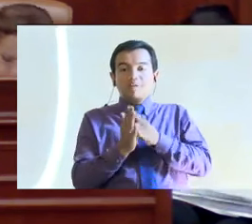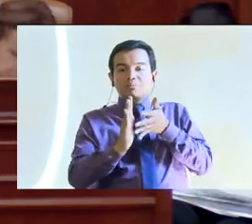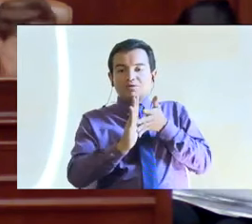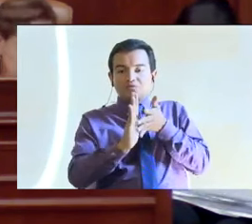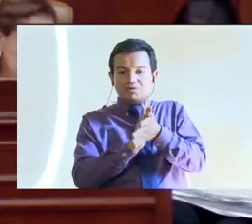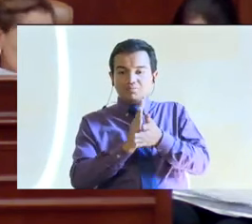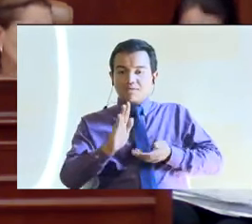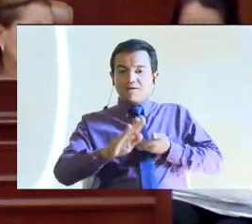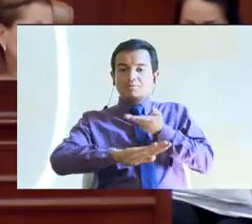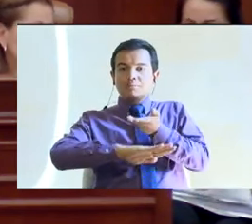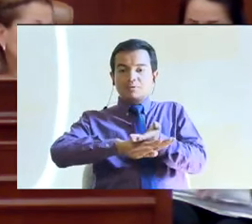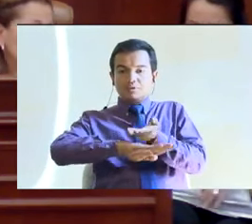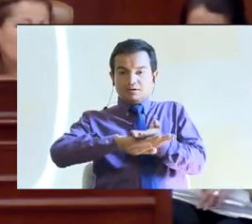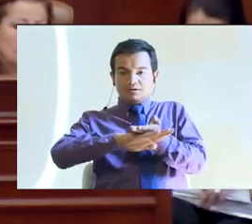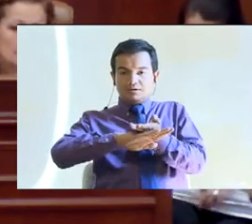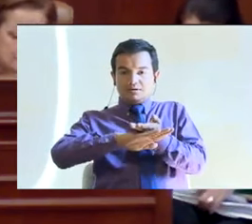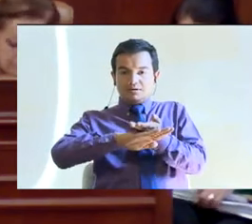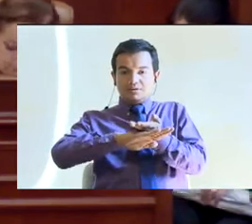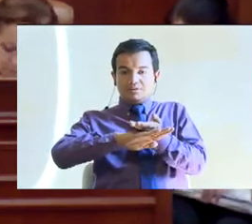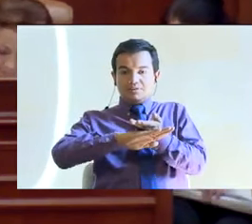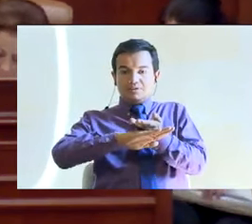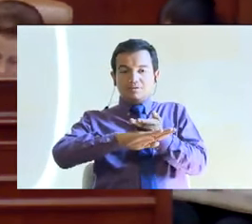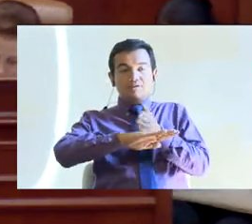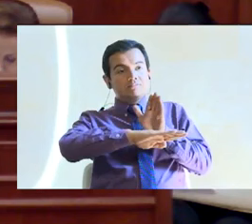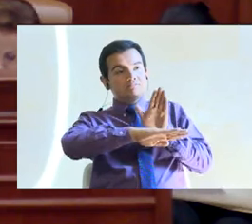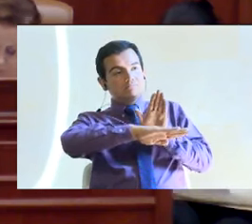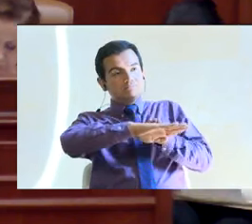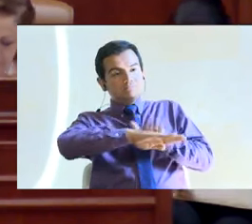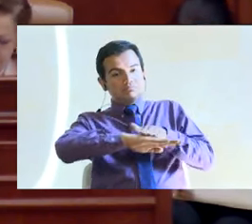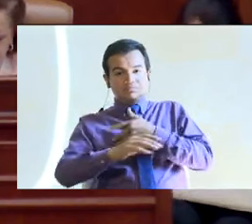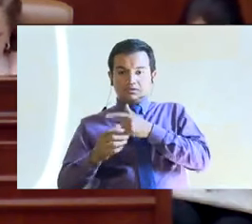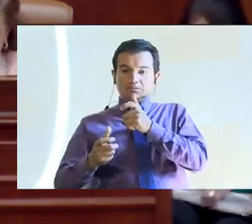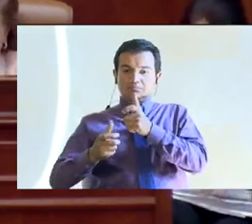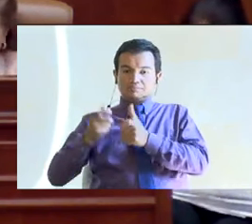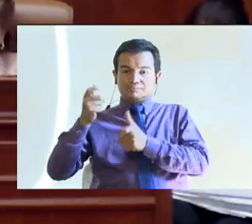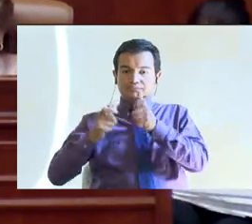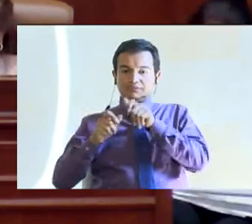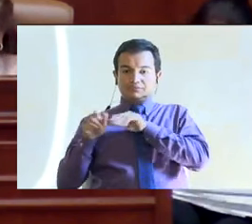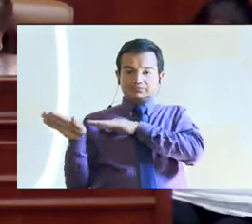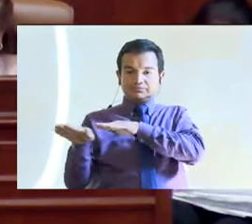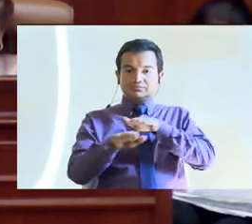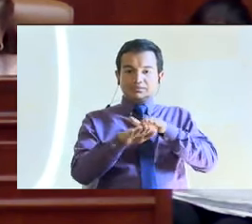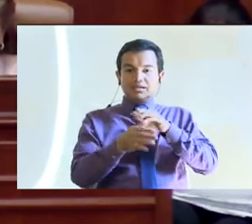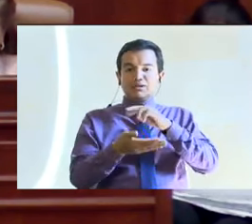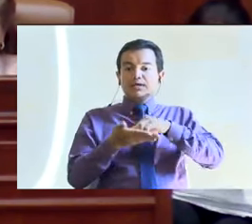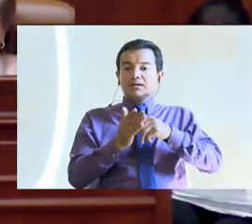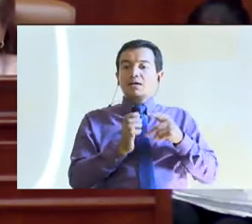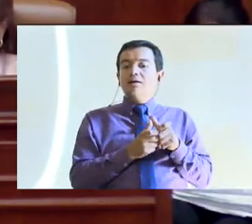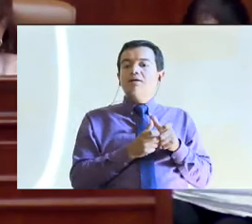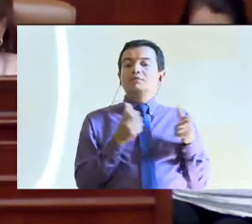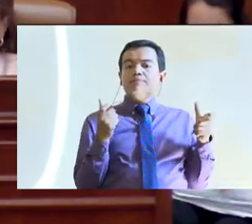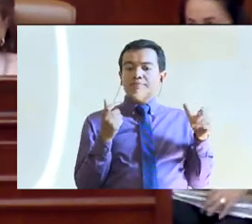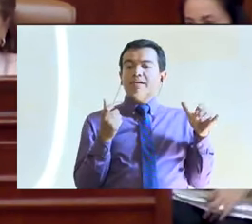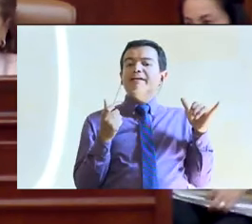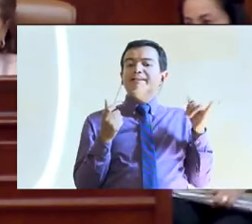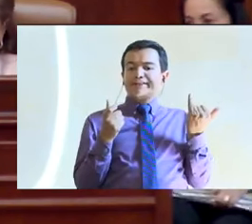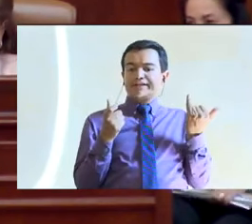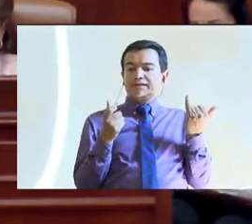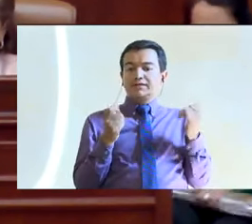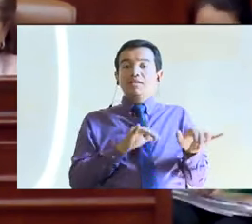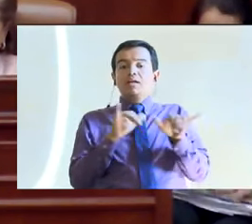de ponencia pidiéndole a la cámara que se le de segundo debate con las mayorías requeridas por la Constitución y la